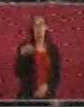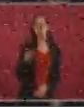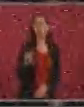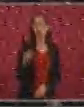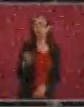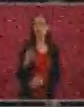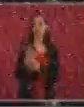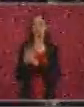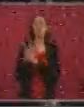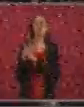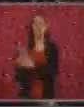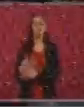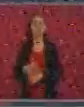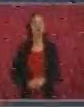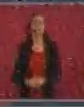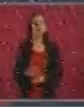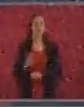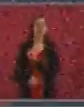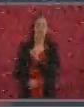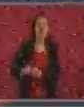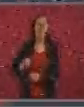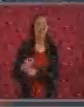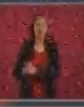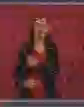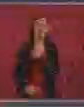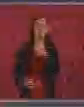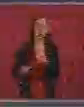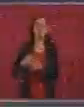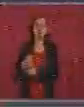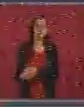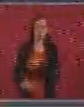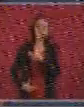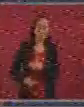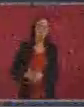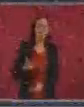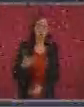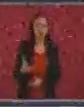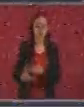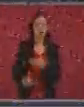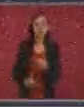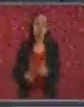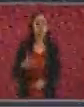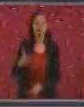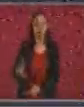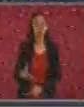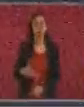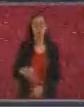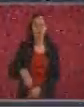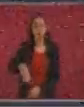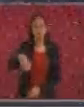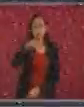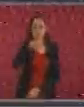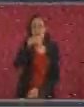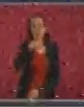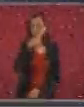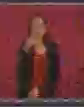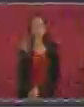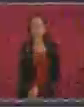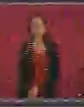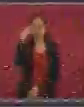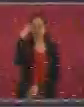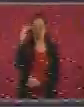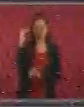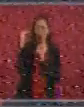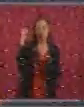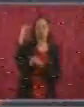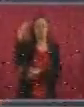mandato. Lo decíamos ahorita antes de entrar al aire, maestro Felipe Martínez Chávez, lo que va a lograr o está logrando es esa promoción